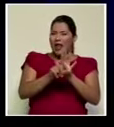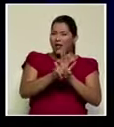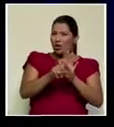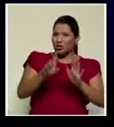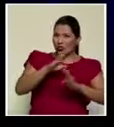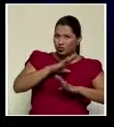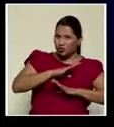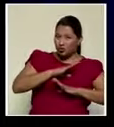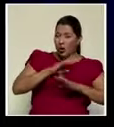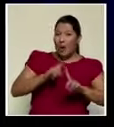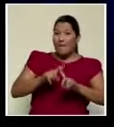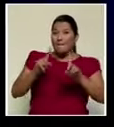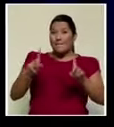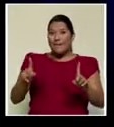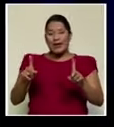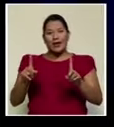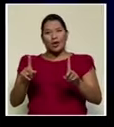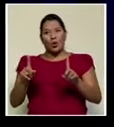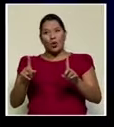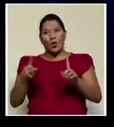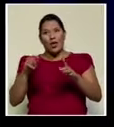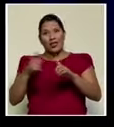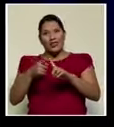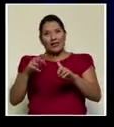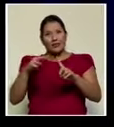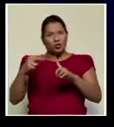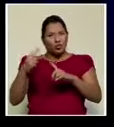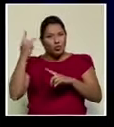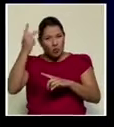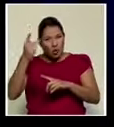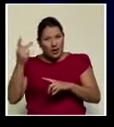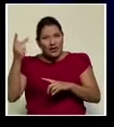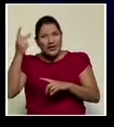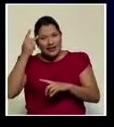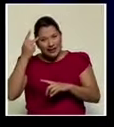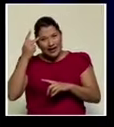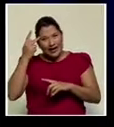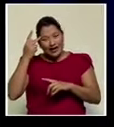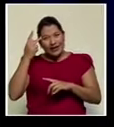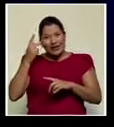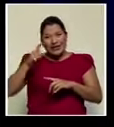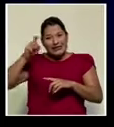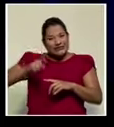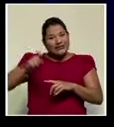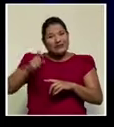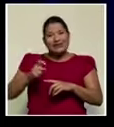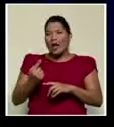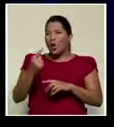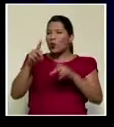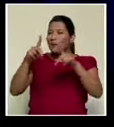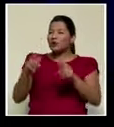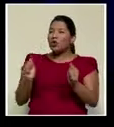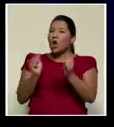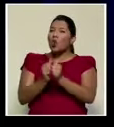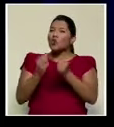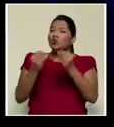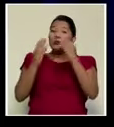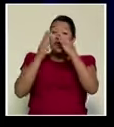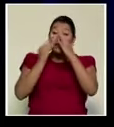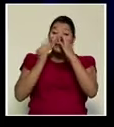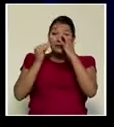tema de lo político, con sobrada razón, merecía precisamente tener ahí una experiencia muy clara. El segundo elemento que me parece importante es el